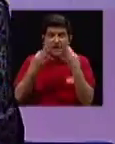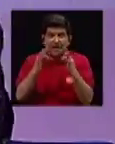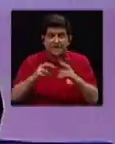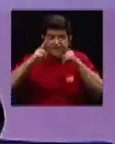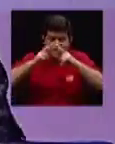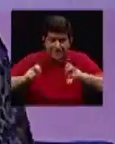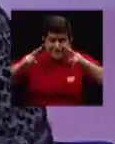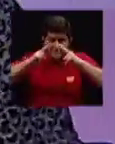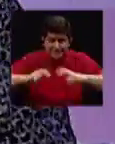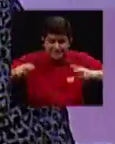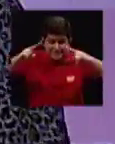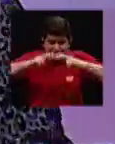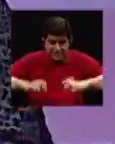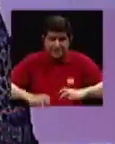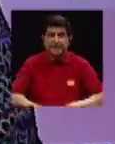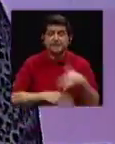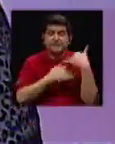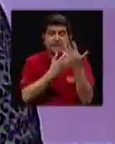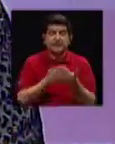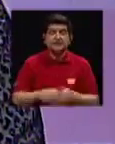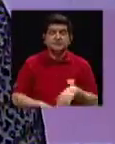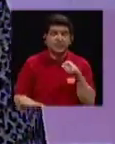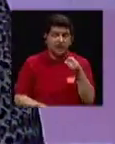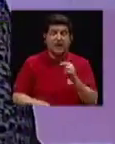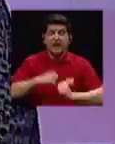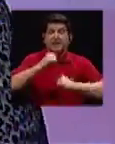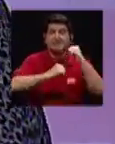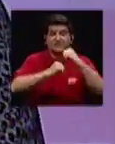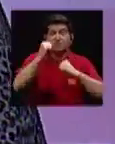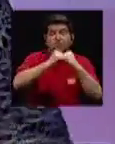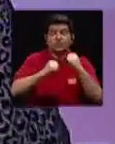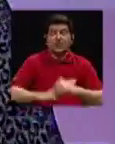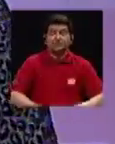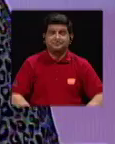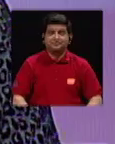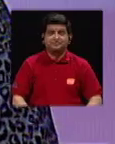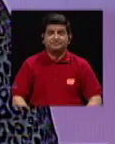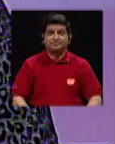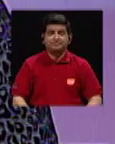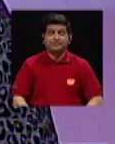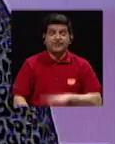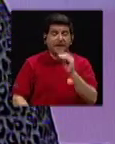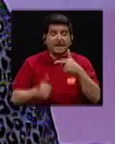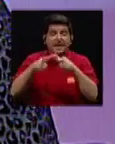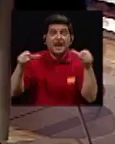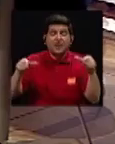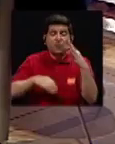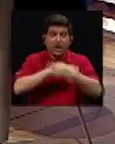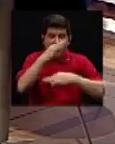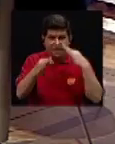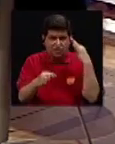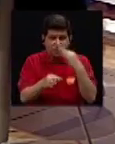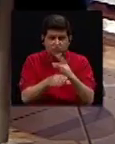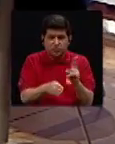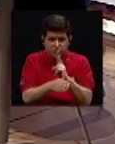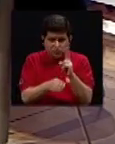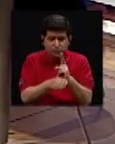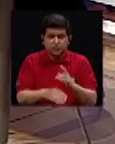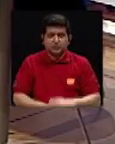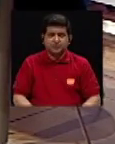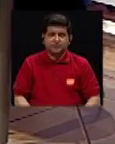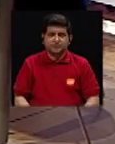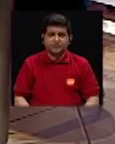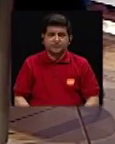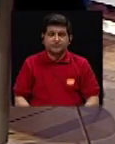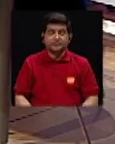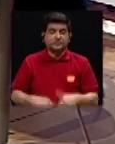abrir descomponer desmontar si si lo que podemos esperar desmontar es la estructura ya y el lenguaje y ese tipo de